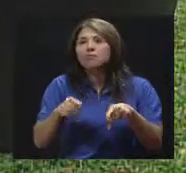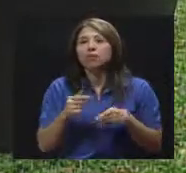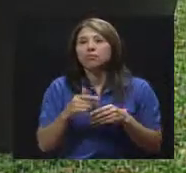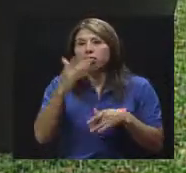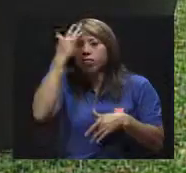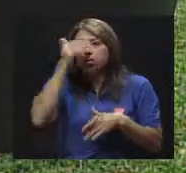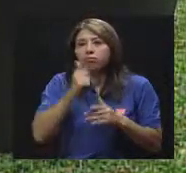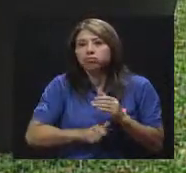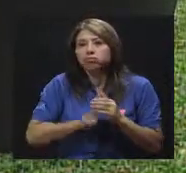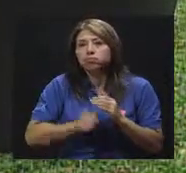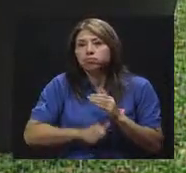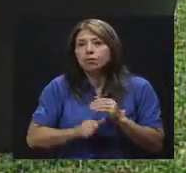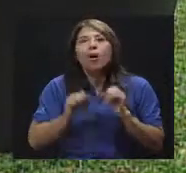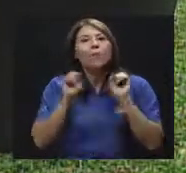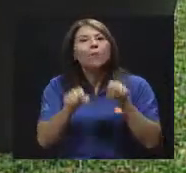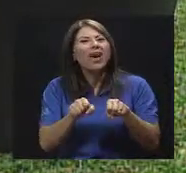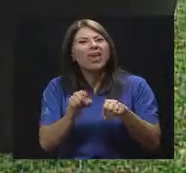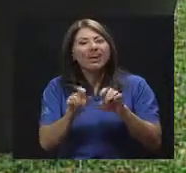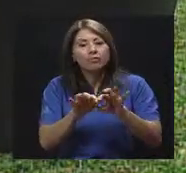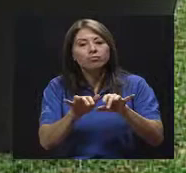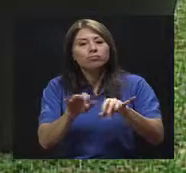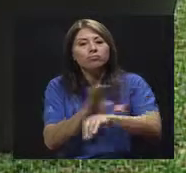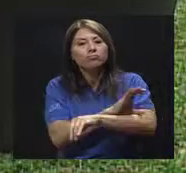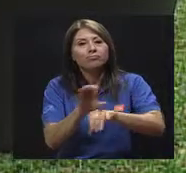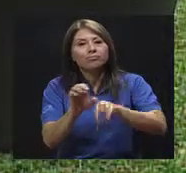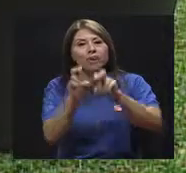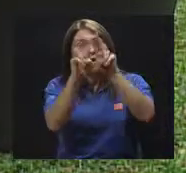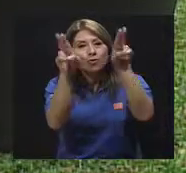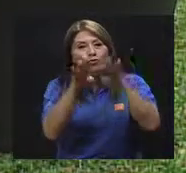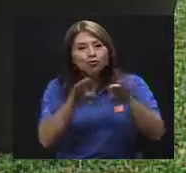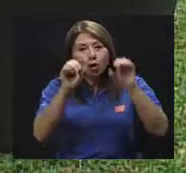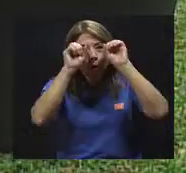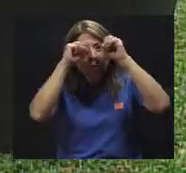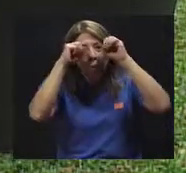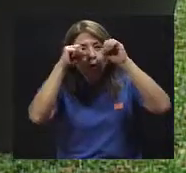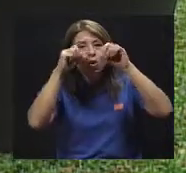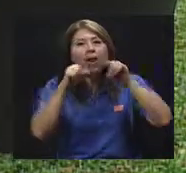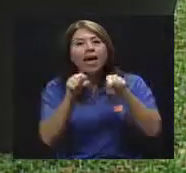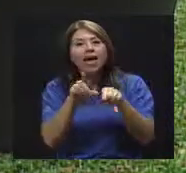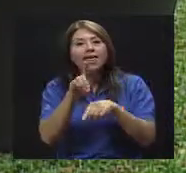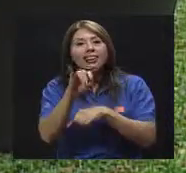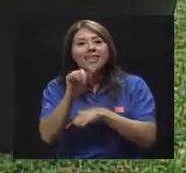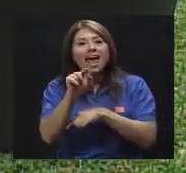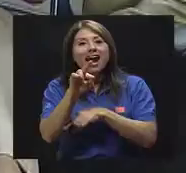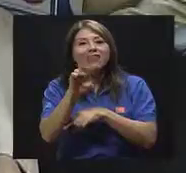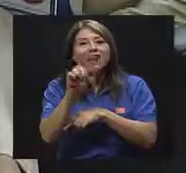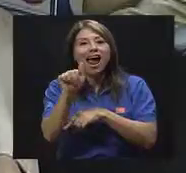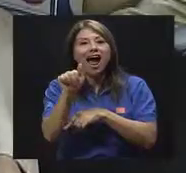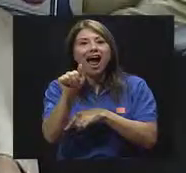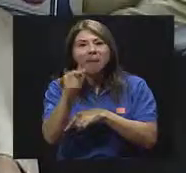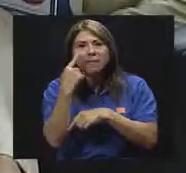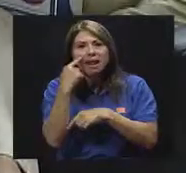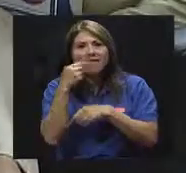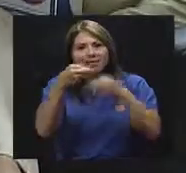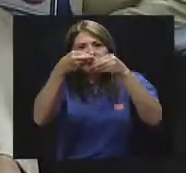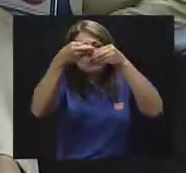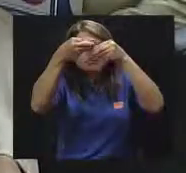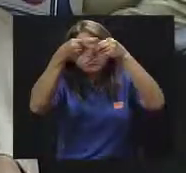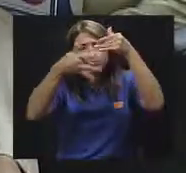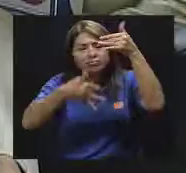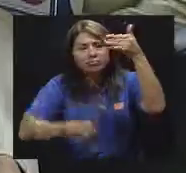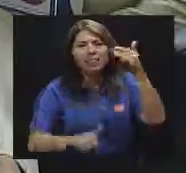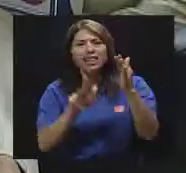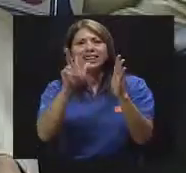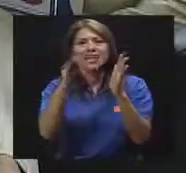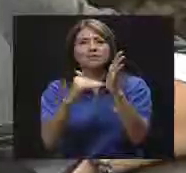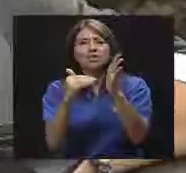diarrea, ¿qué me puedo tomar? Yo hice la práctica de buscar en Google, por ejemplo, diarrea en español, para ver cuánto me salía y salen 3 millones